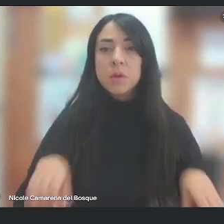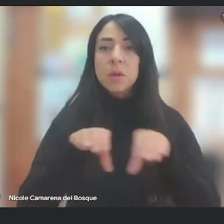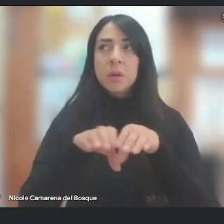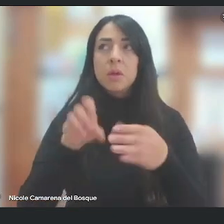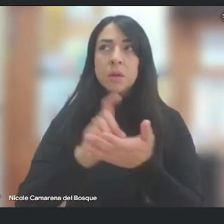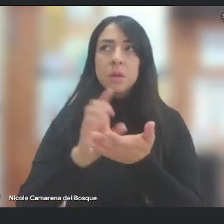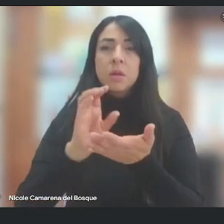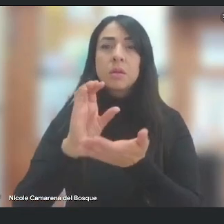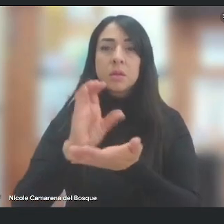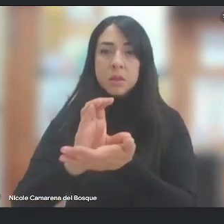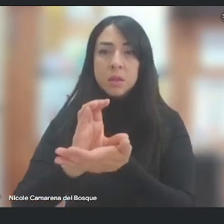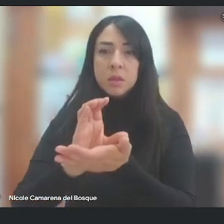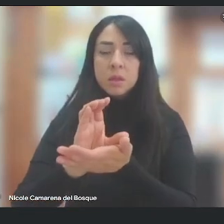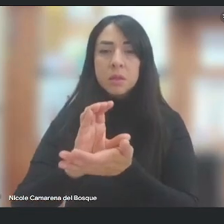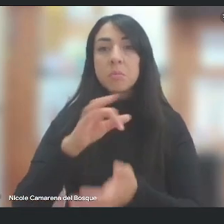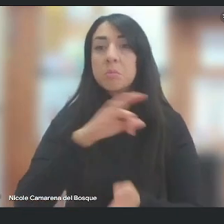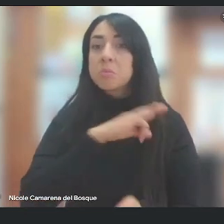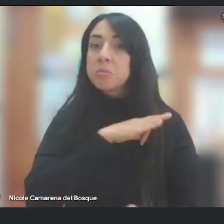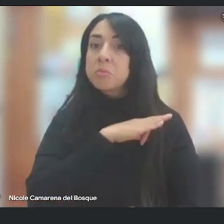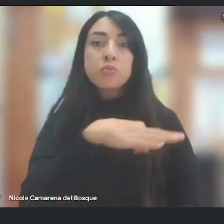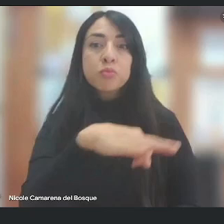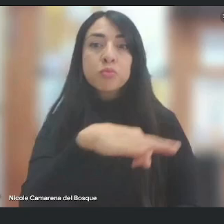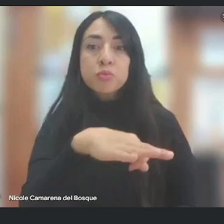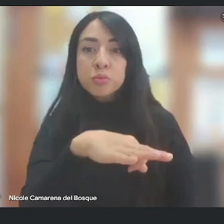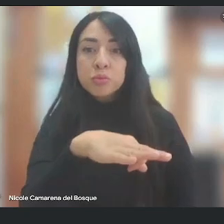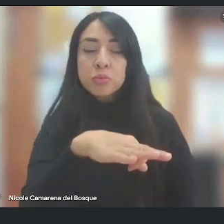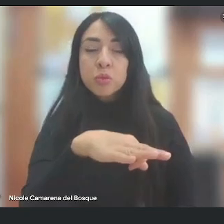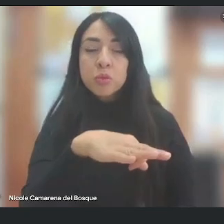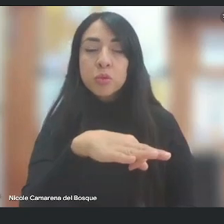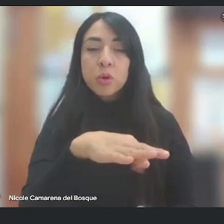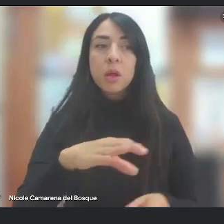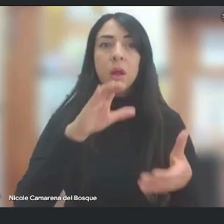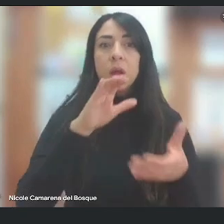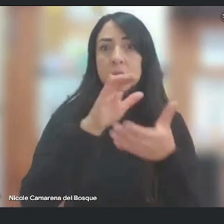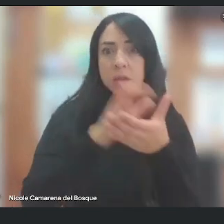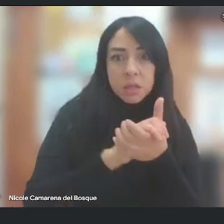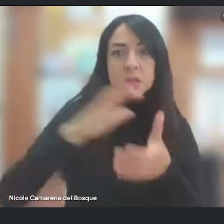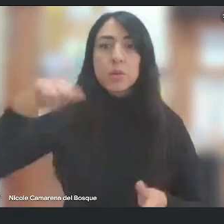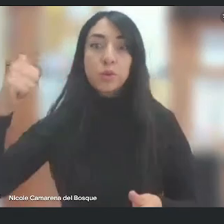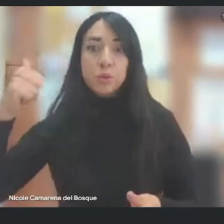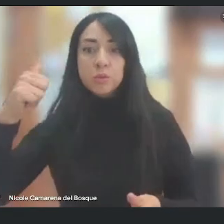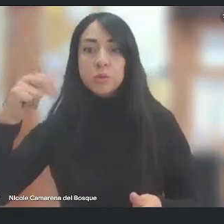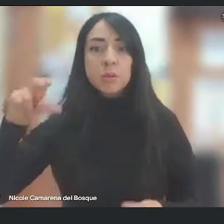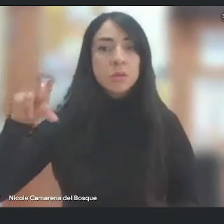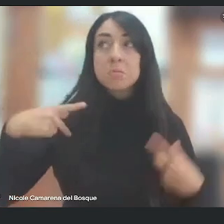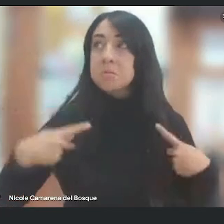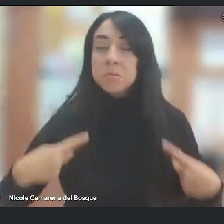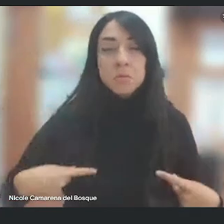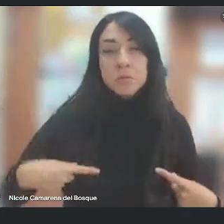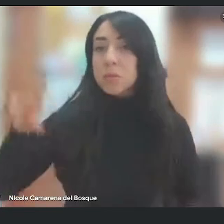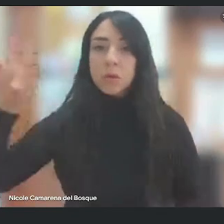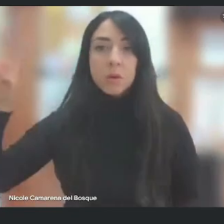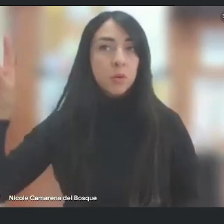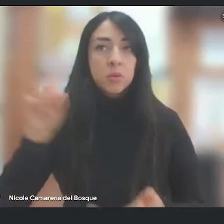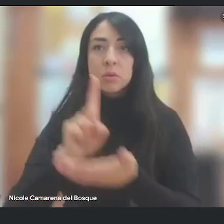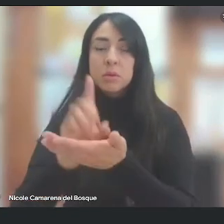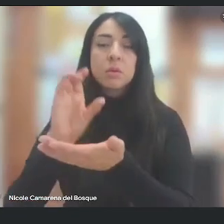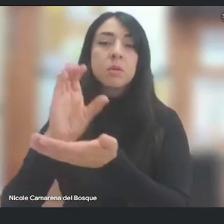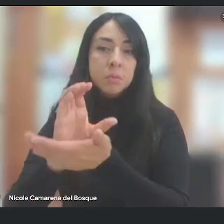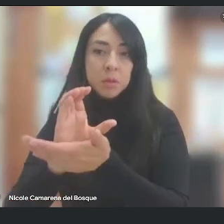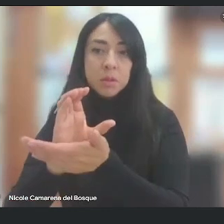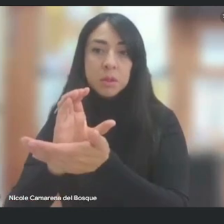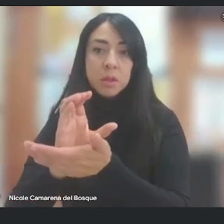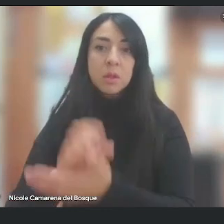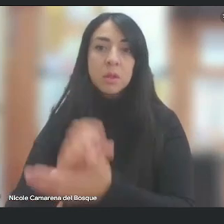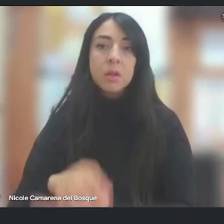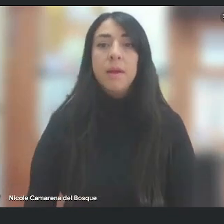como parejas mixtas. O hay otras que conocen a una persona que también tiene una discapacidad, puede ser